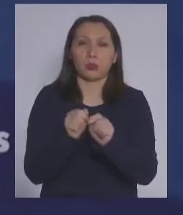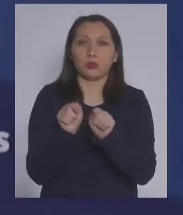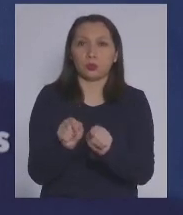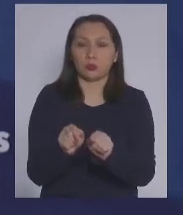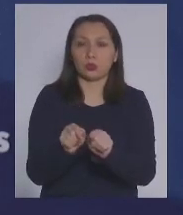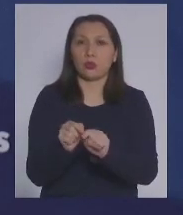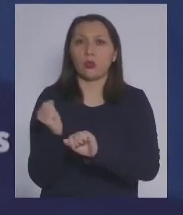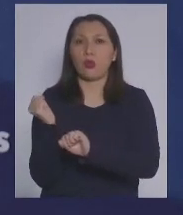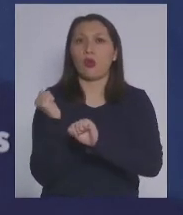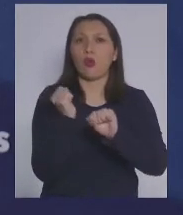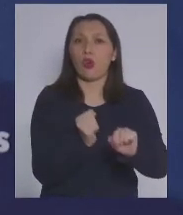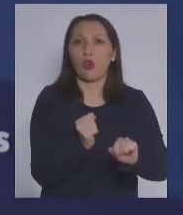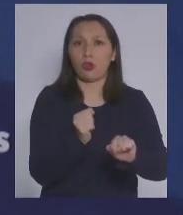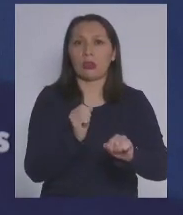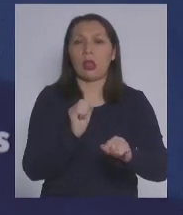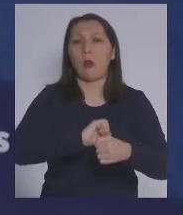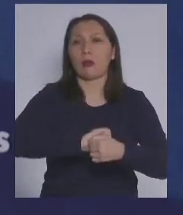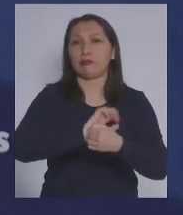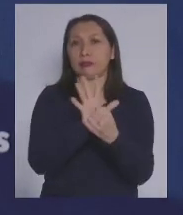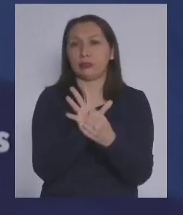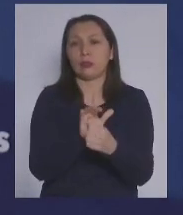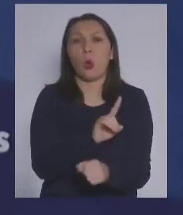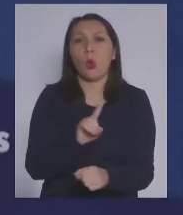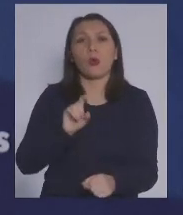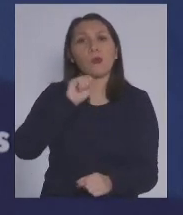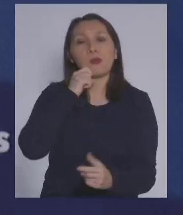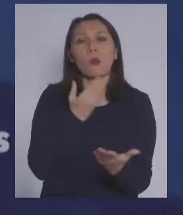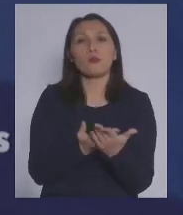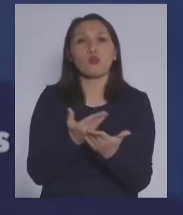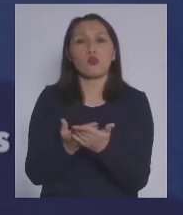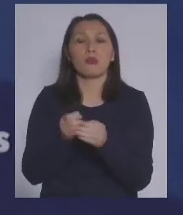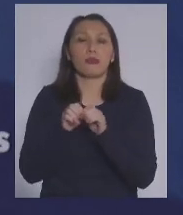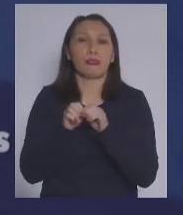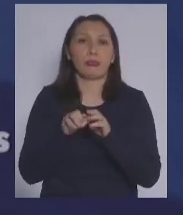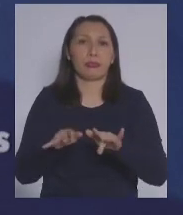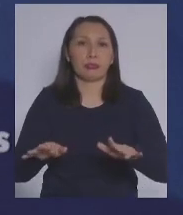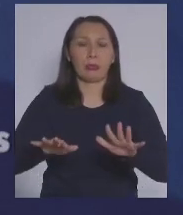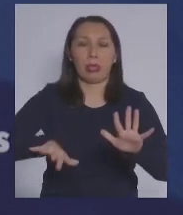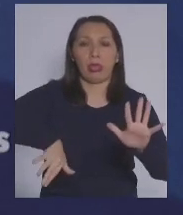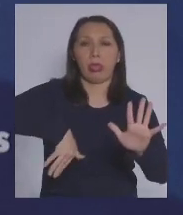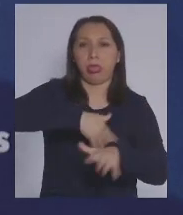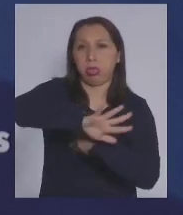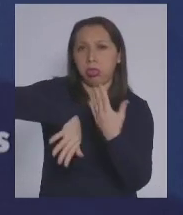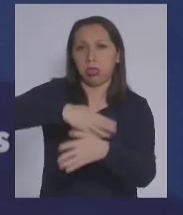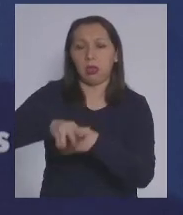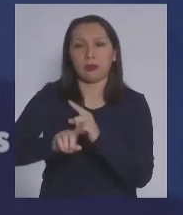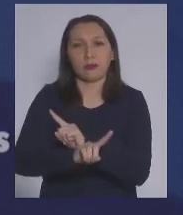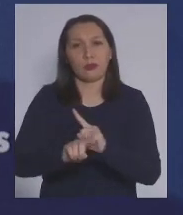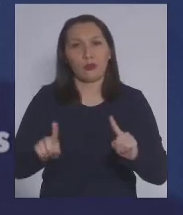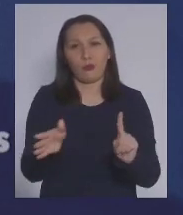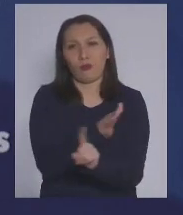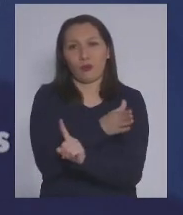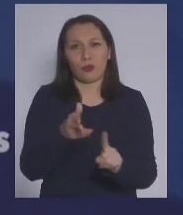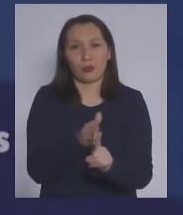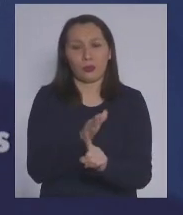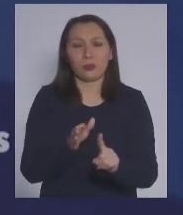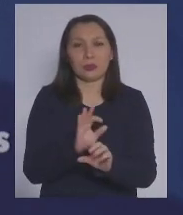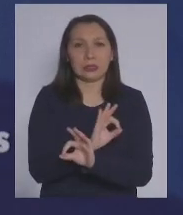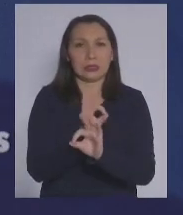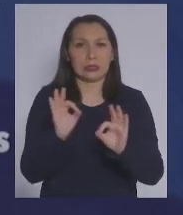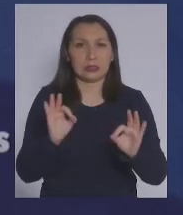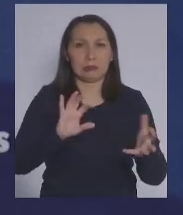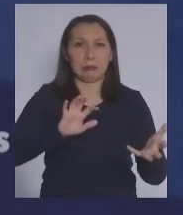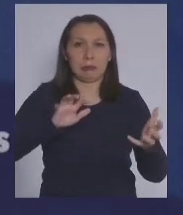atacando a este virus y no favorecer ni el desorden ni la violencia ni la